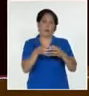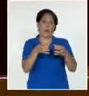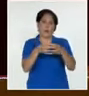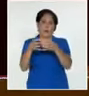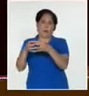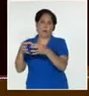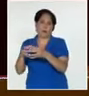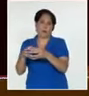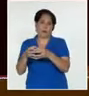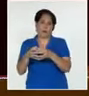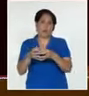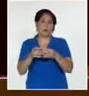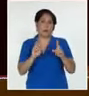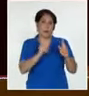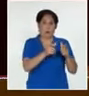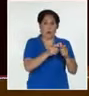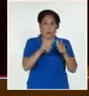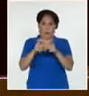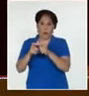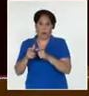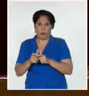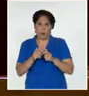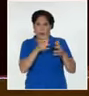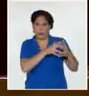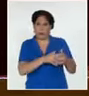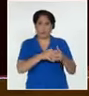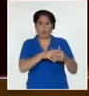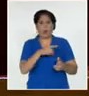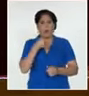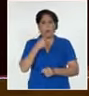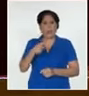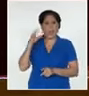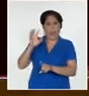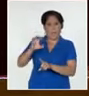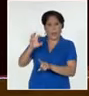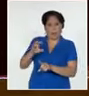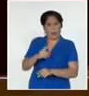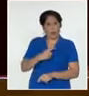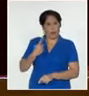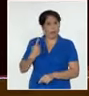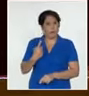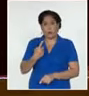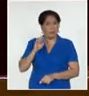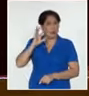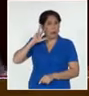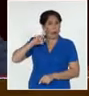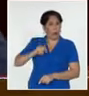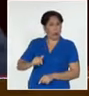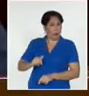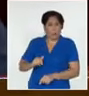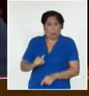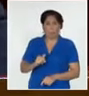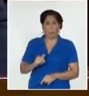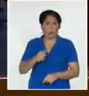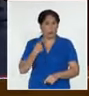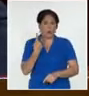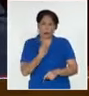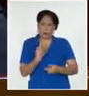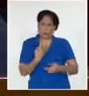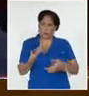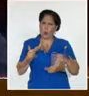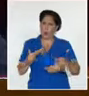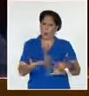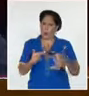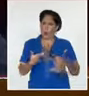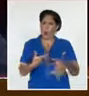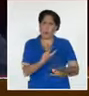unos días. Amenazaron con todo y lo intentaron todo, pero fuimos porque somos hijos de una revolución